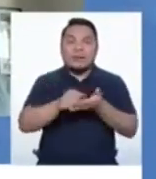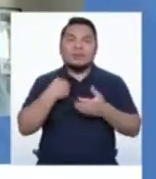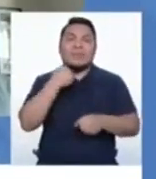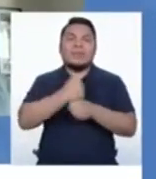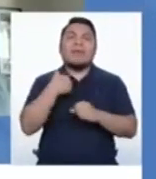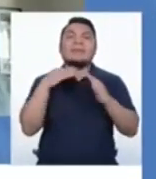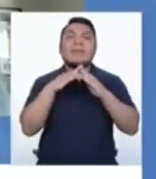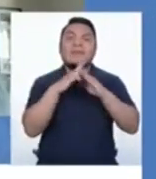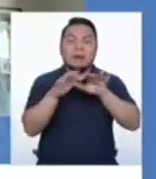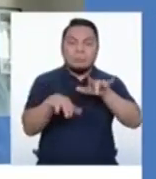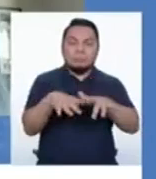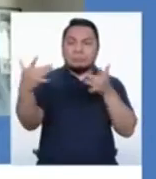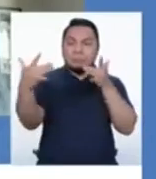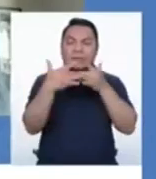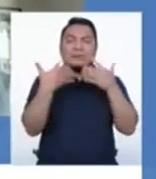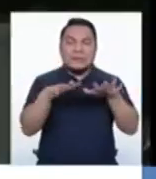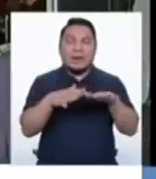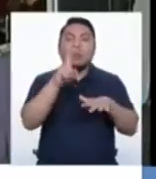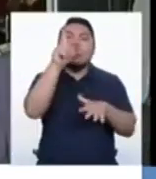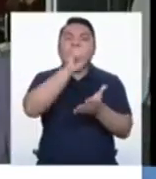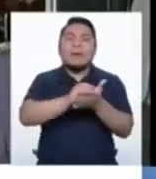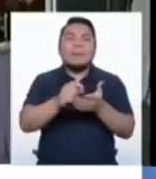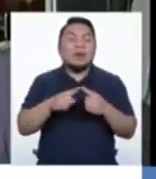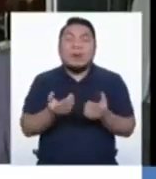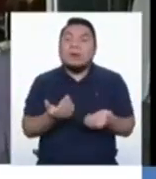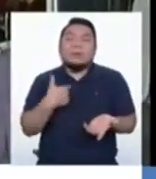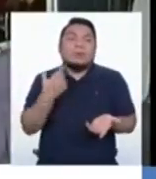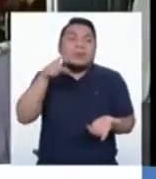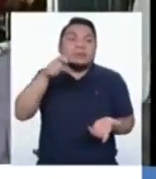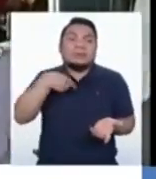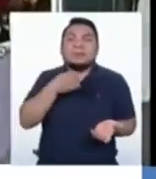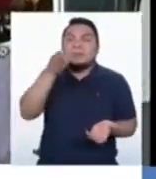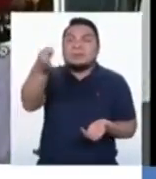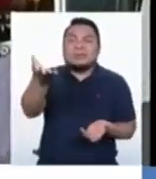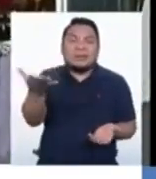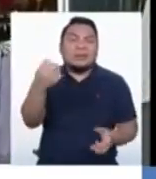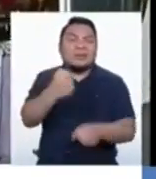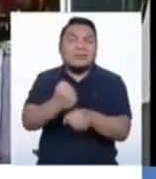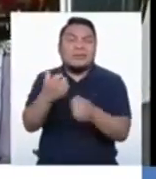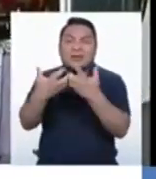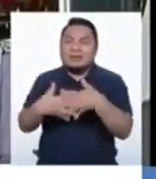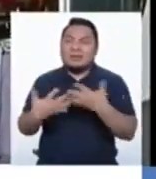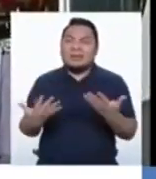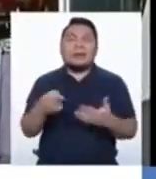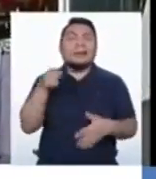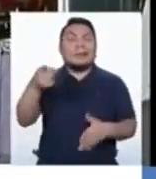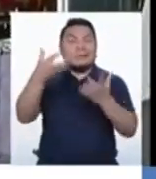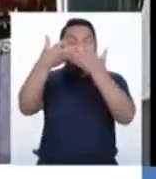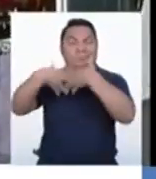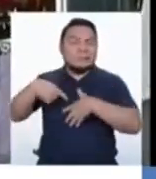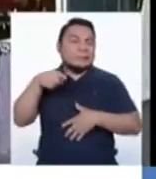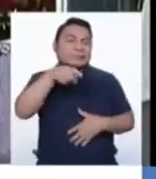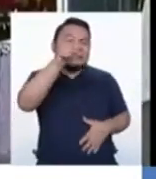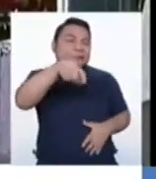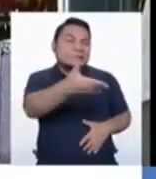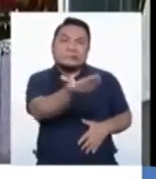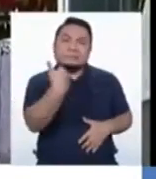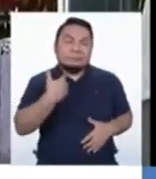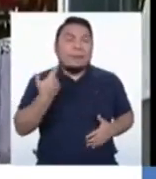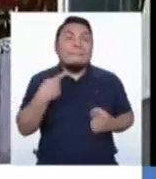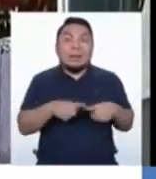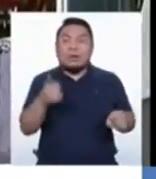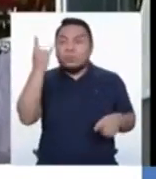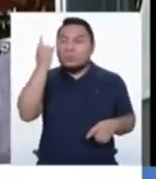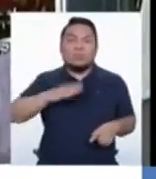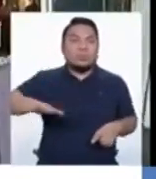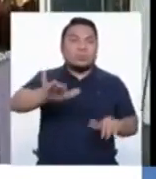casa. Es correcto. Y no solo el trabajo remoto, porque van a haber casos en los cuales los trabajadores, por hacer una labor probablemente manual